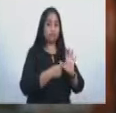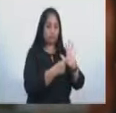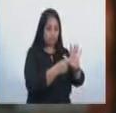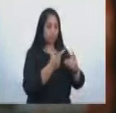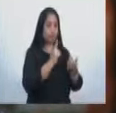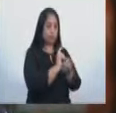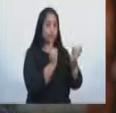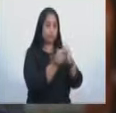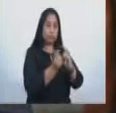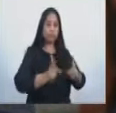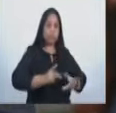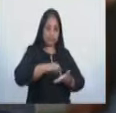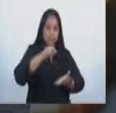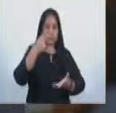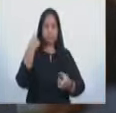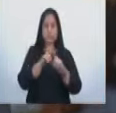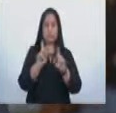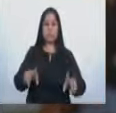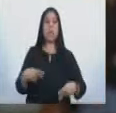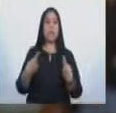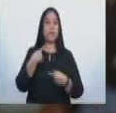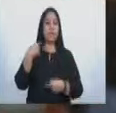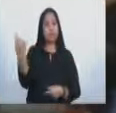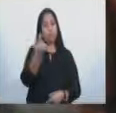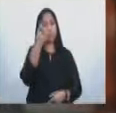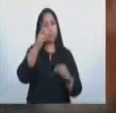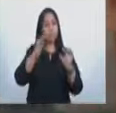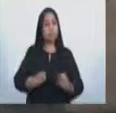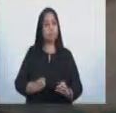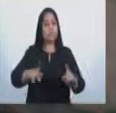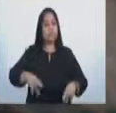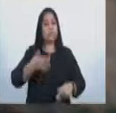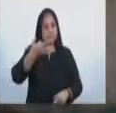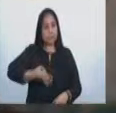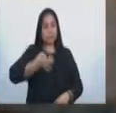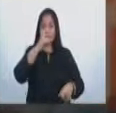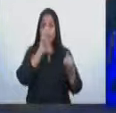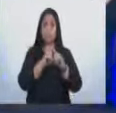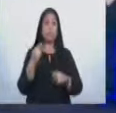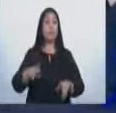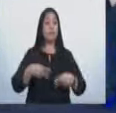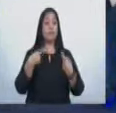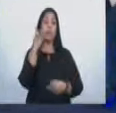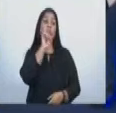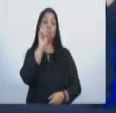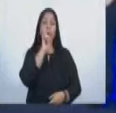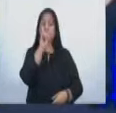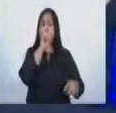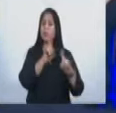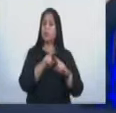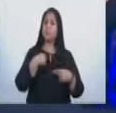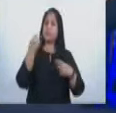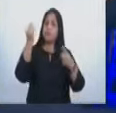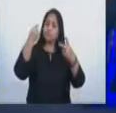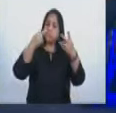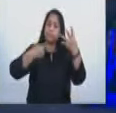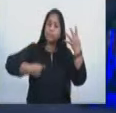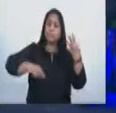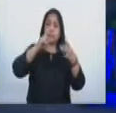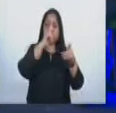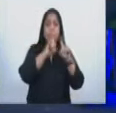país para que la vida de todas las personas sea digna y fundamentalmente la vida de los jóvenes hay una serie